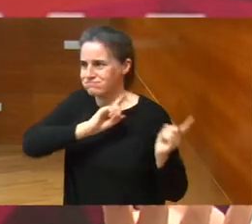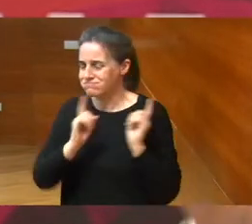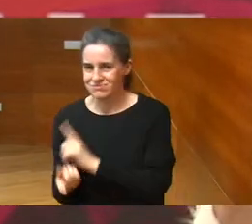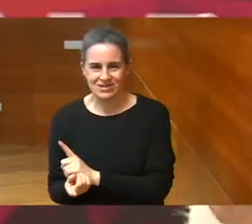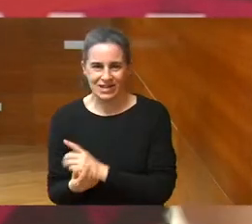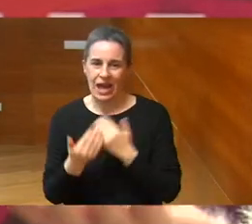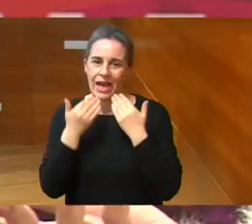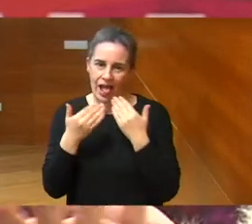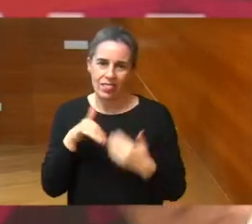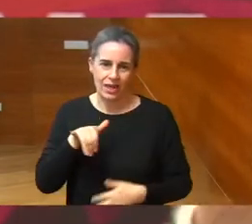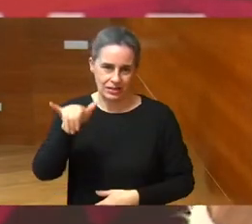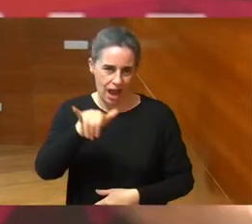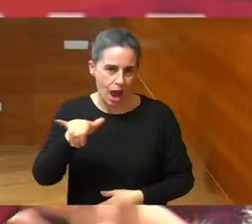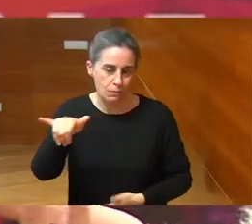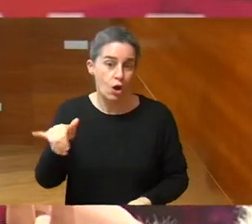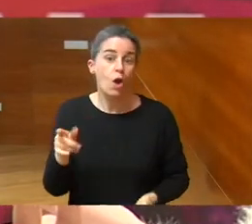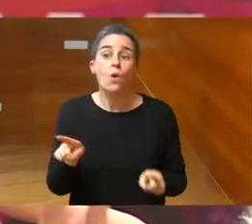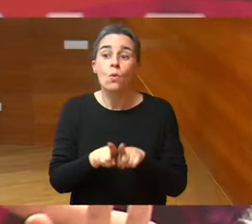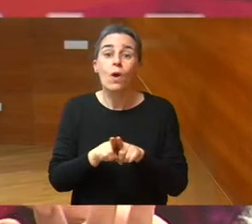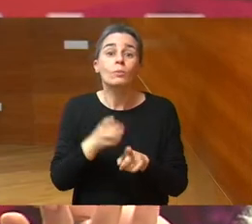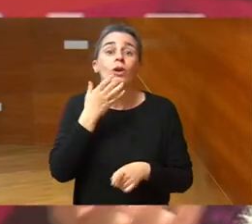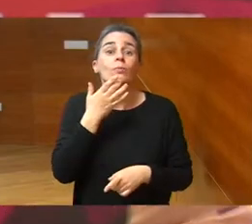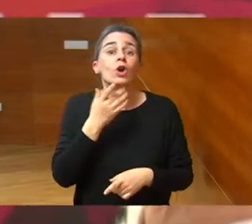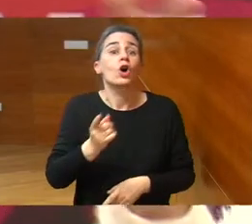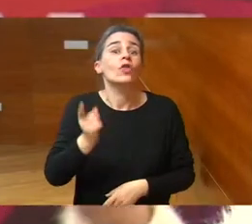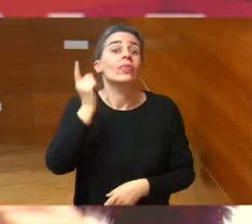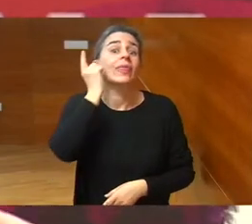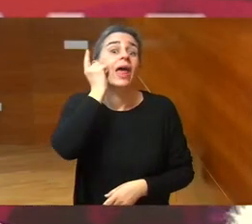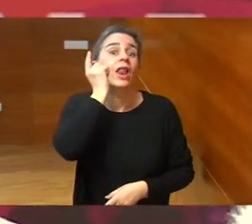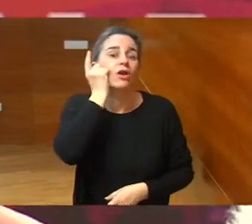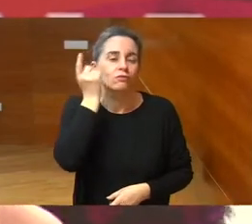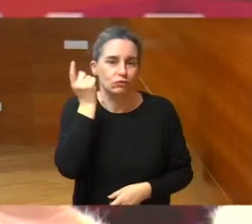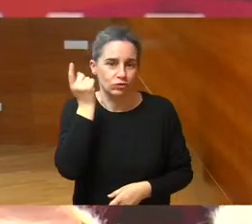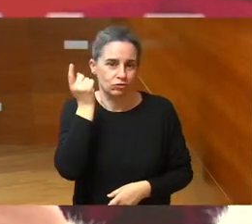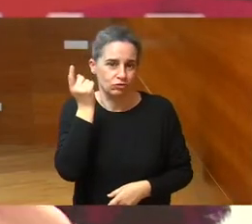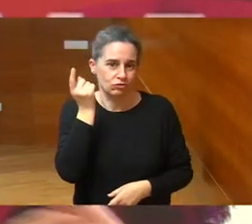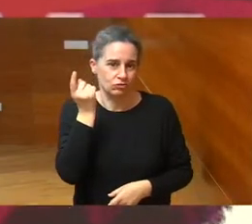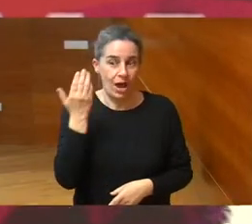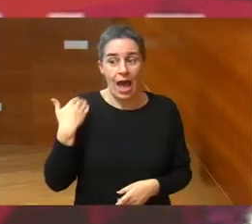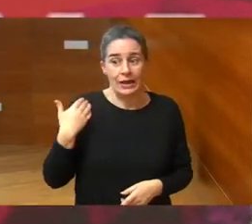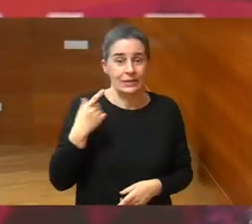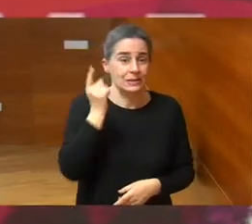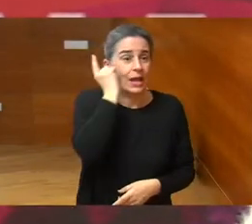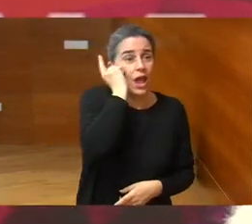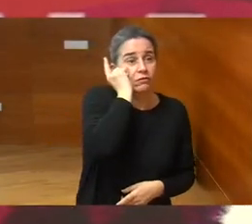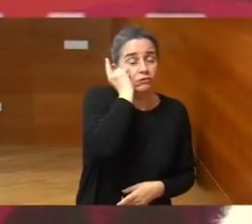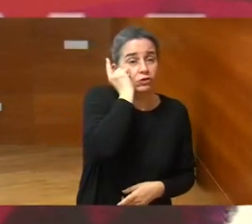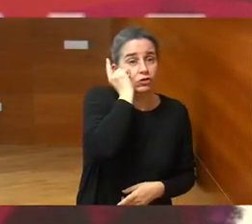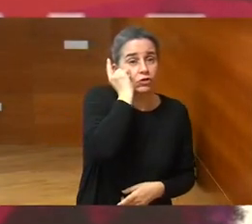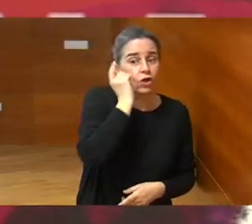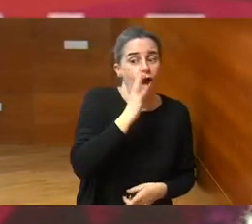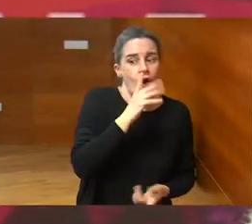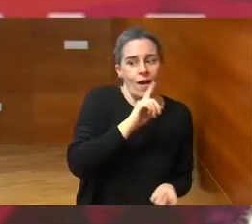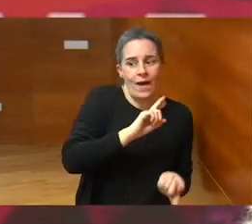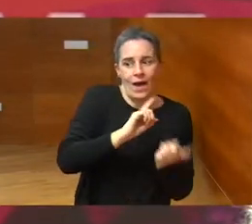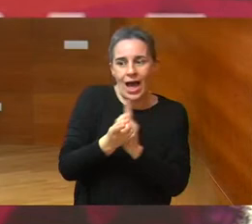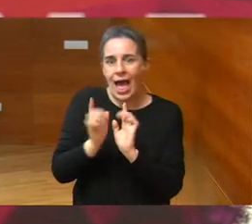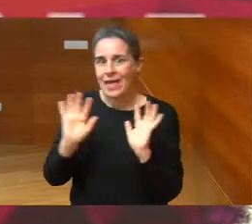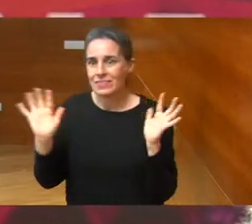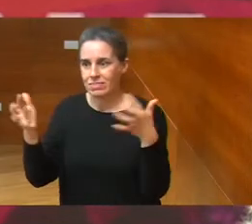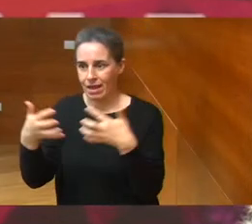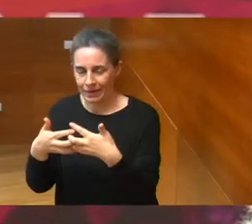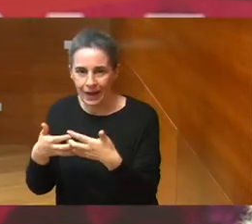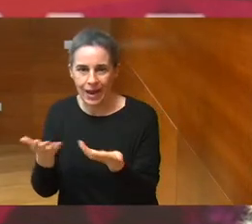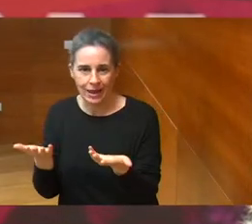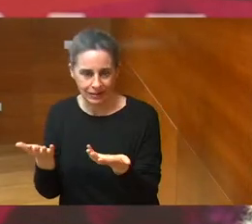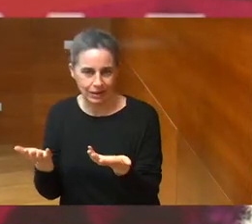fallar do teléfono no que sería barco pasar a internet Por así decirlo no En aquel momento no he ido tanto